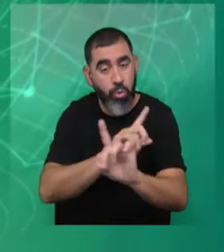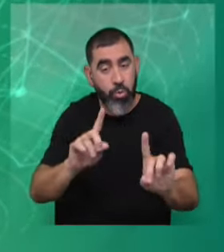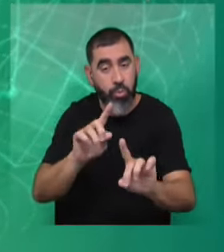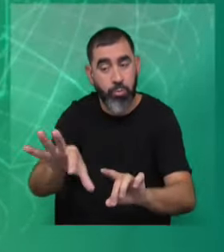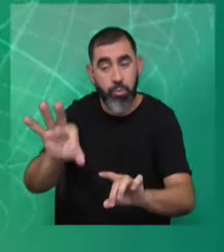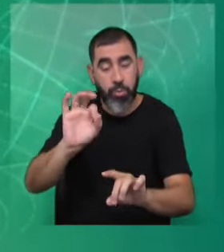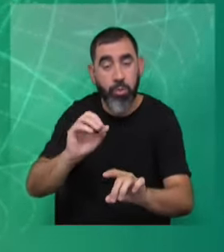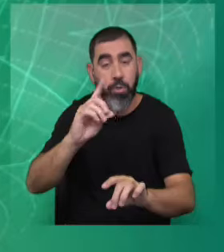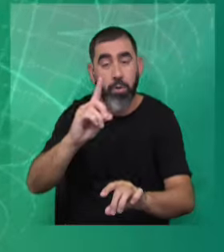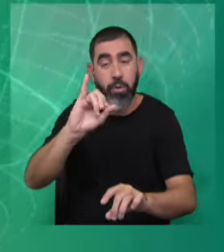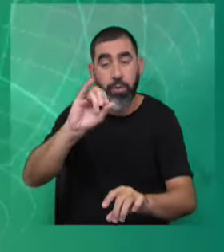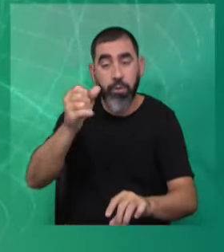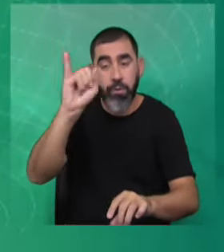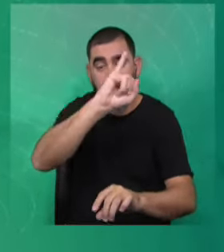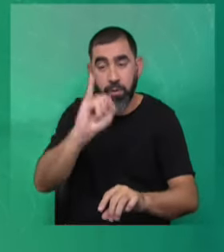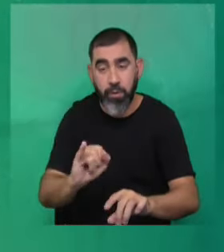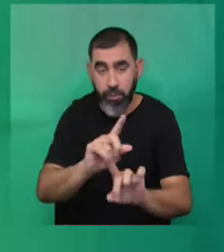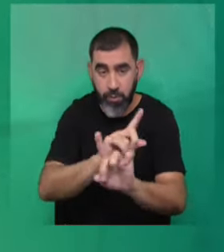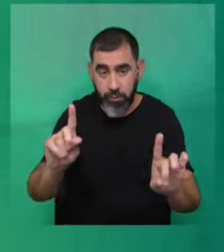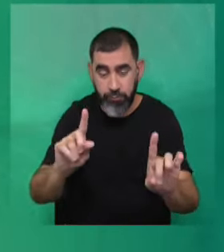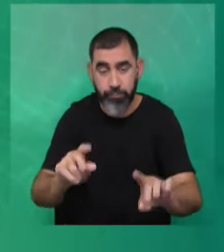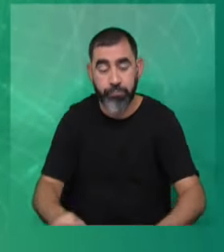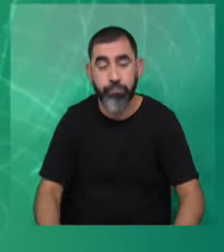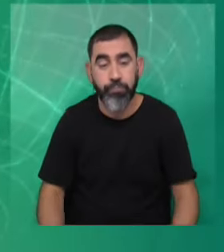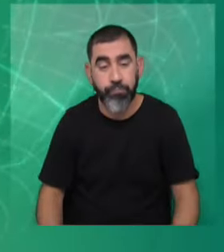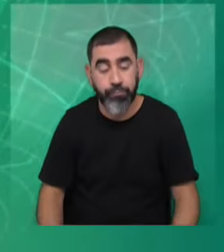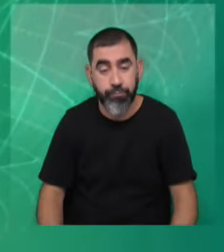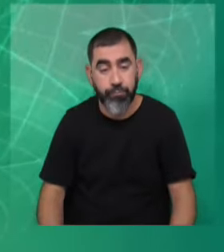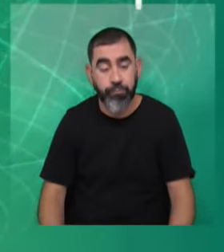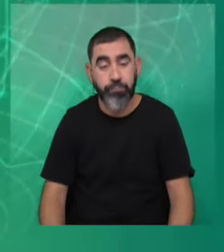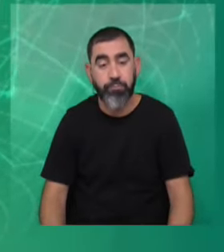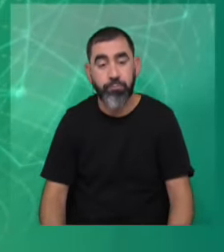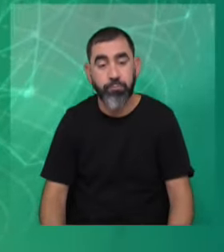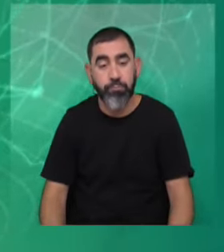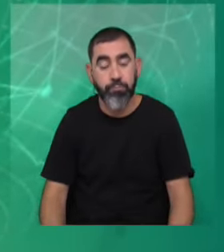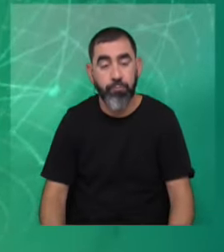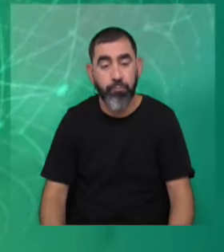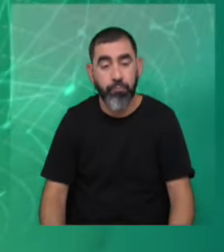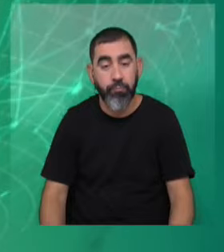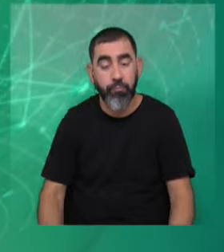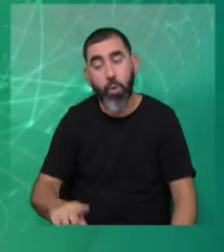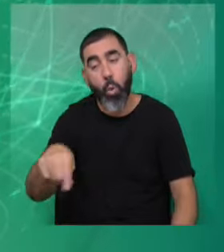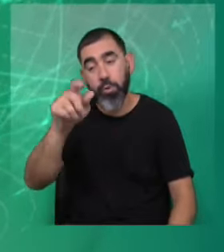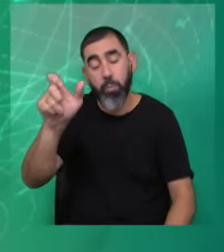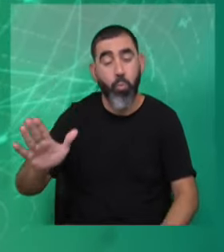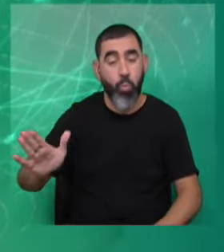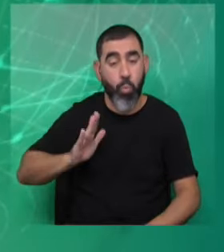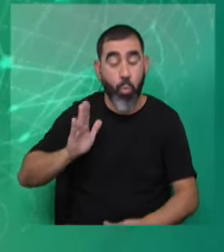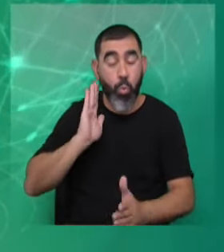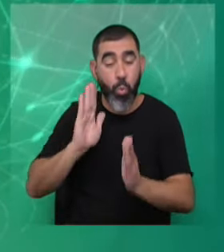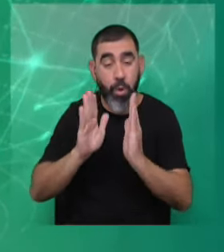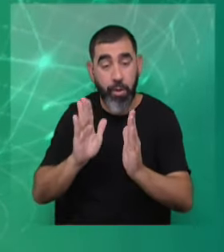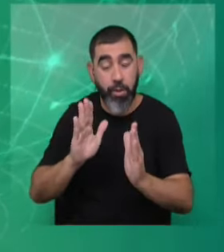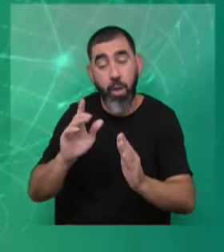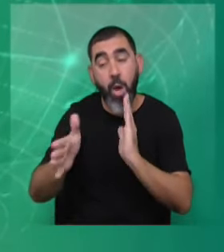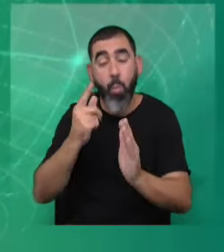designado el doctor Jorge Díaz en la causa de que se lleva Morelli adelante la Fiscalía de la Costa. Sí, Morelli Pérez. Hay una mujer abogada y